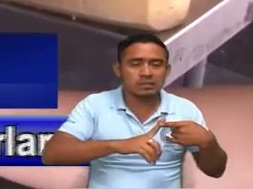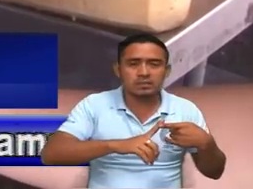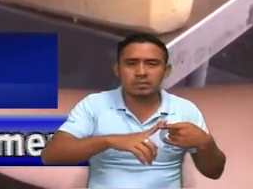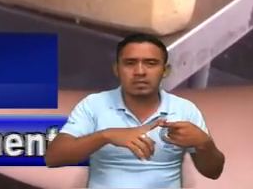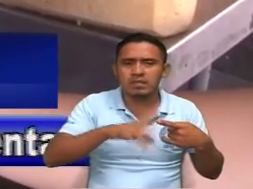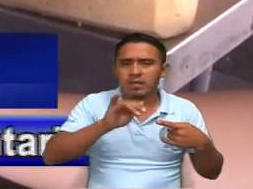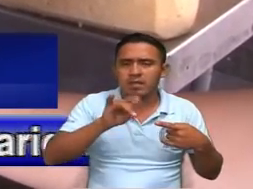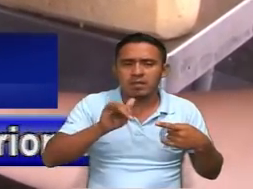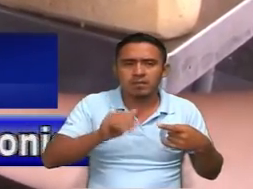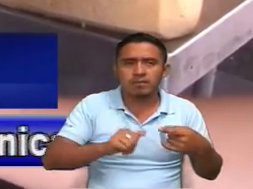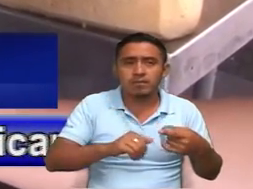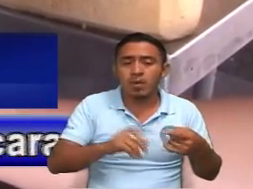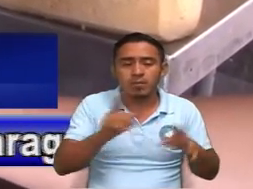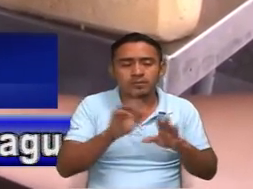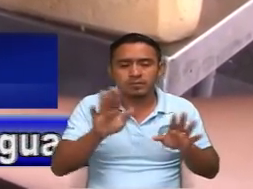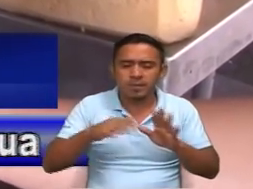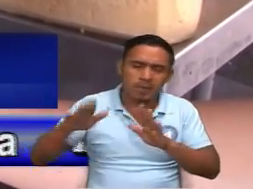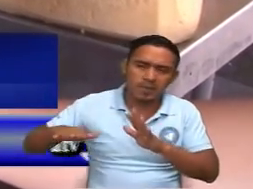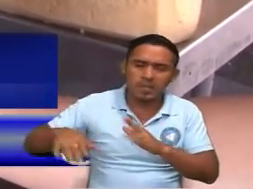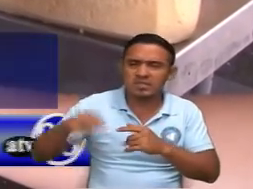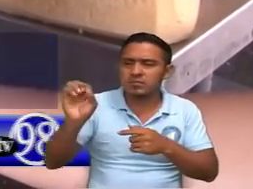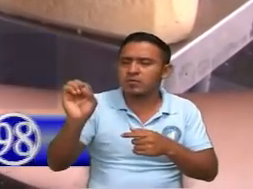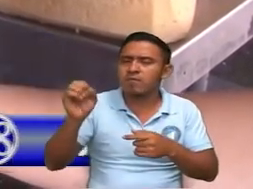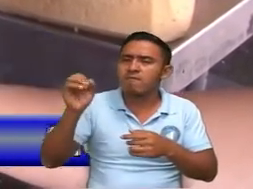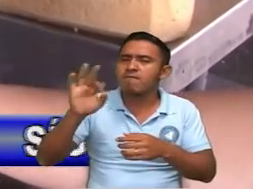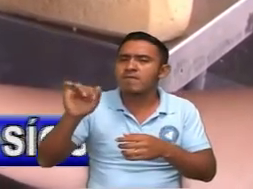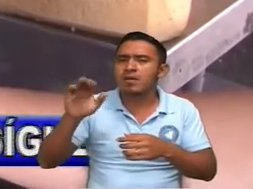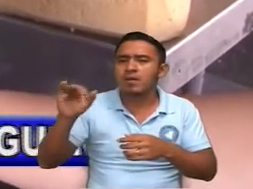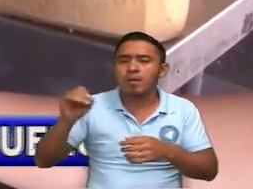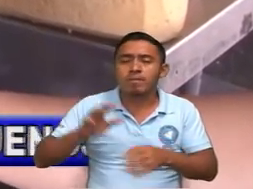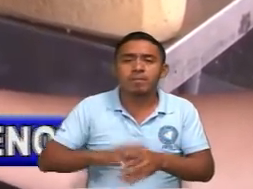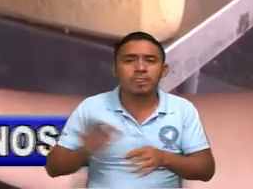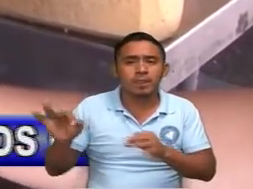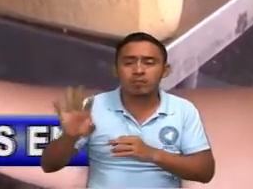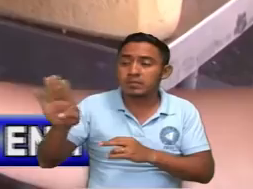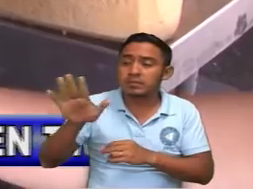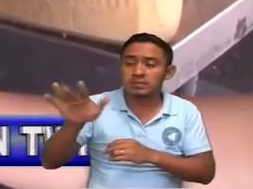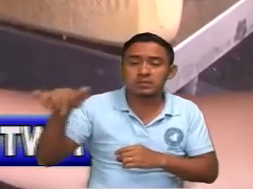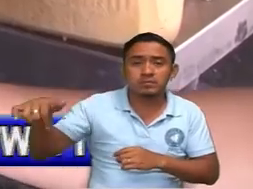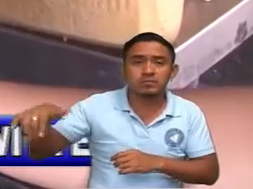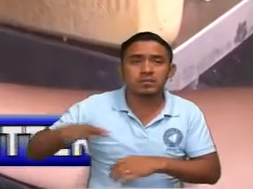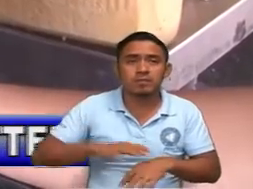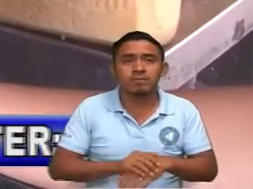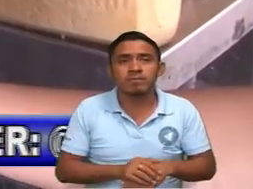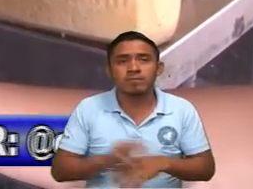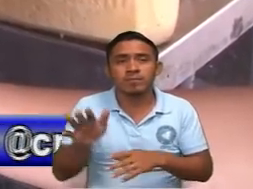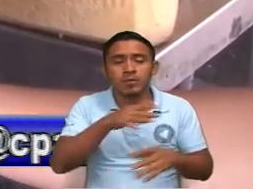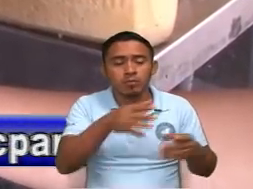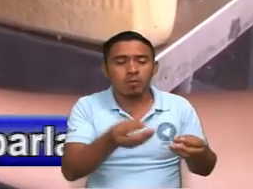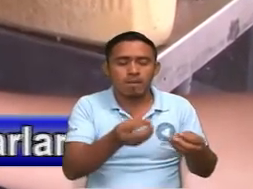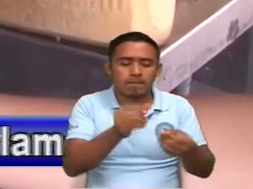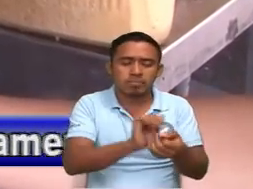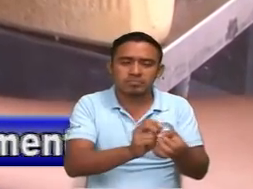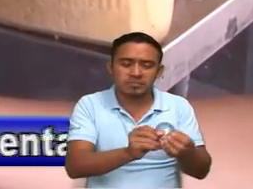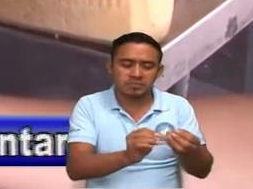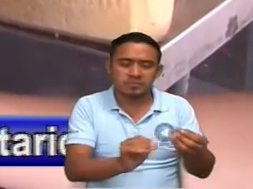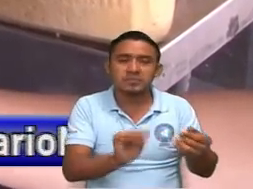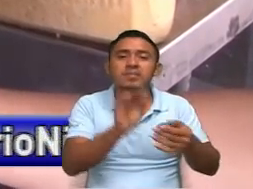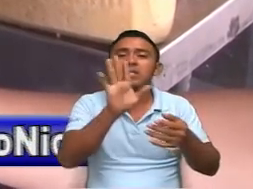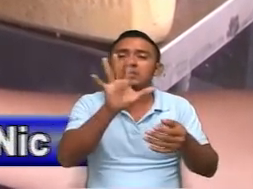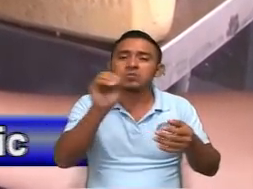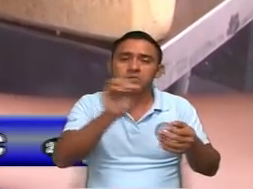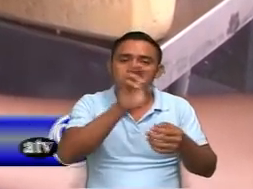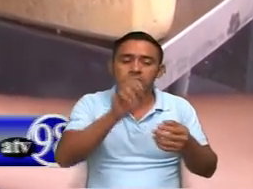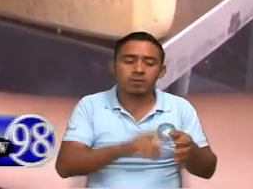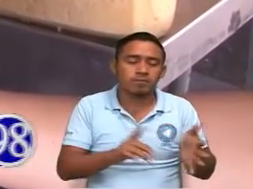queso fresco. No, el queso fresco es más barato, ese está a 45. Y la borona la tenemos a 50,